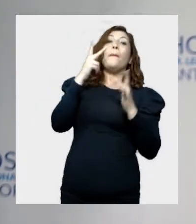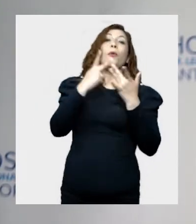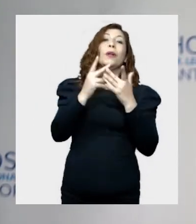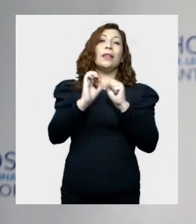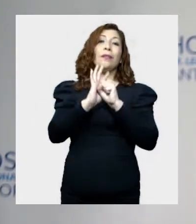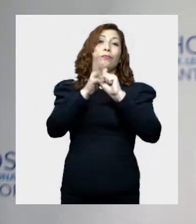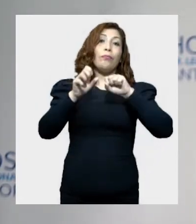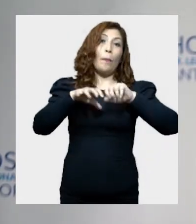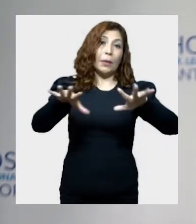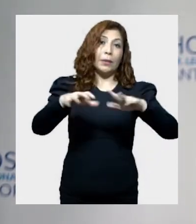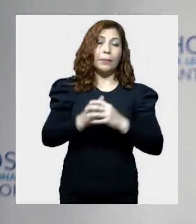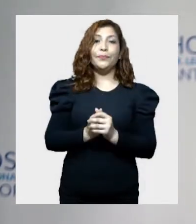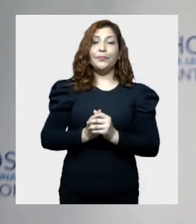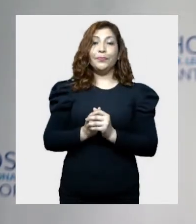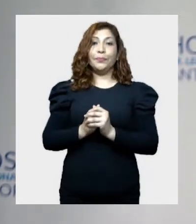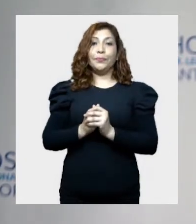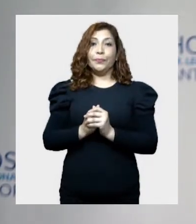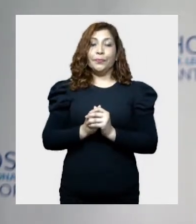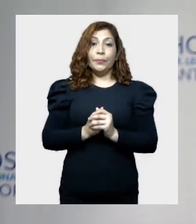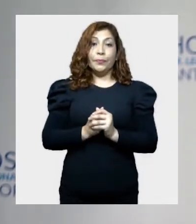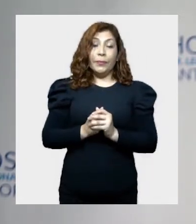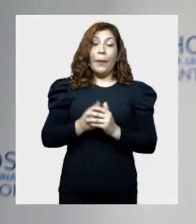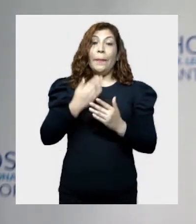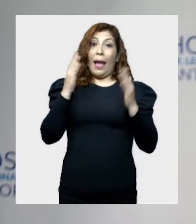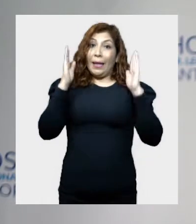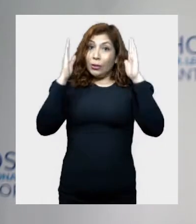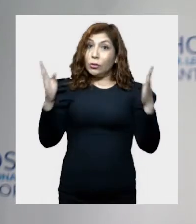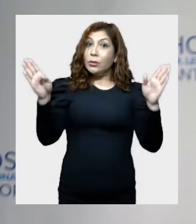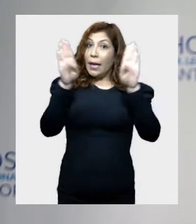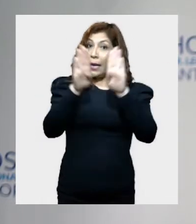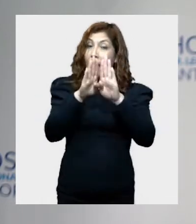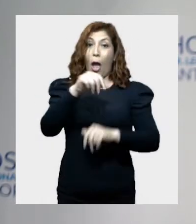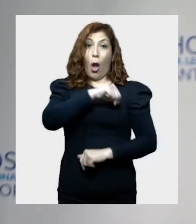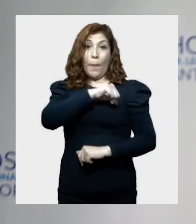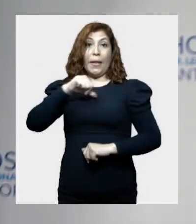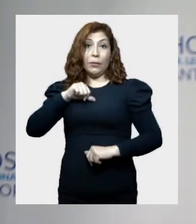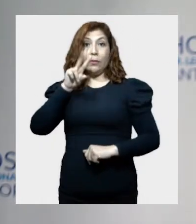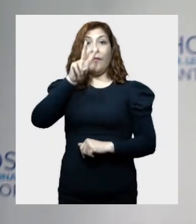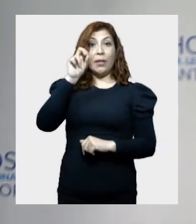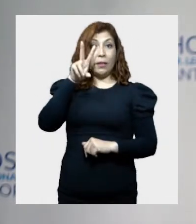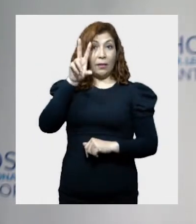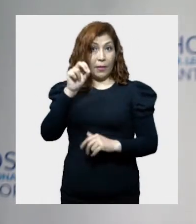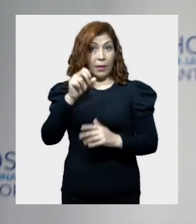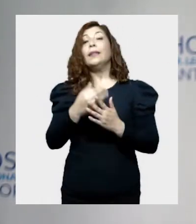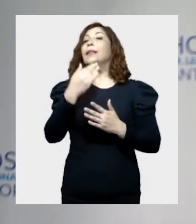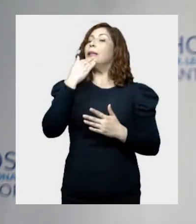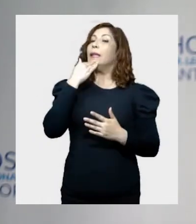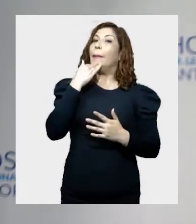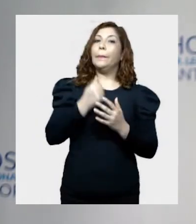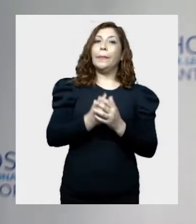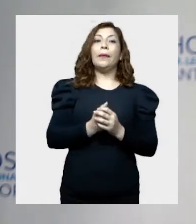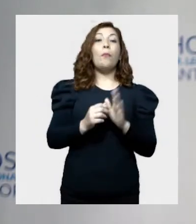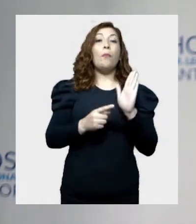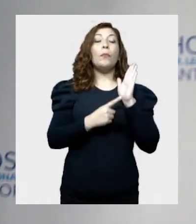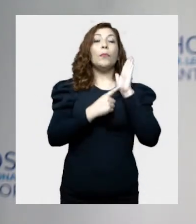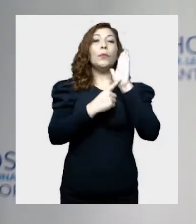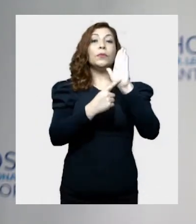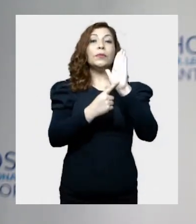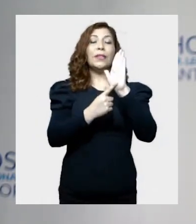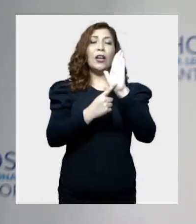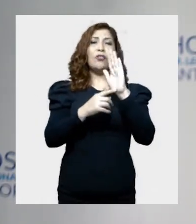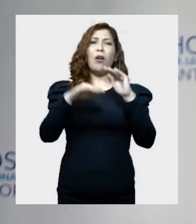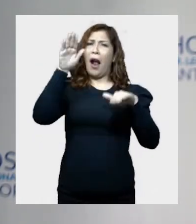pandemia. Continuando con la atención cerrada, las intervenciones quirúrgicas durante el 2020 también evidenciaron